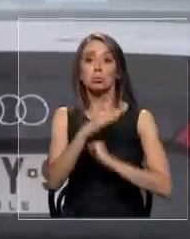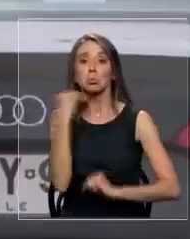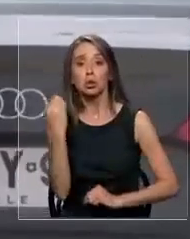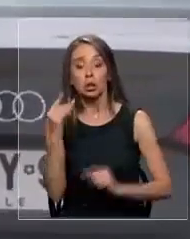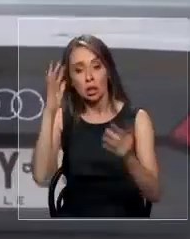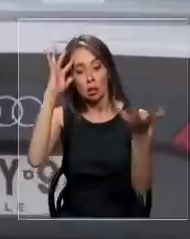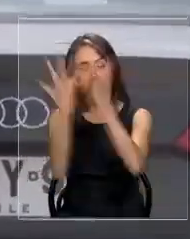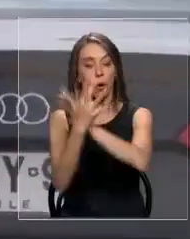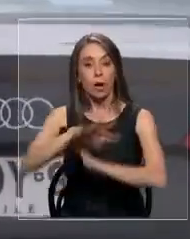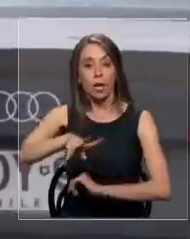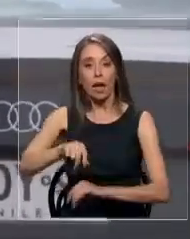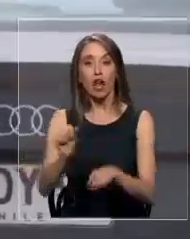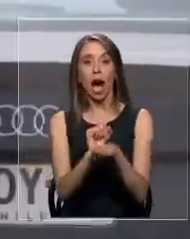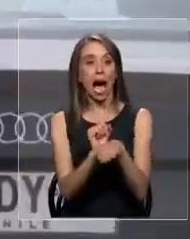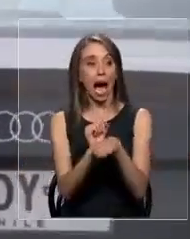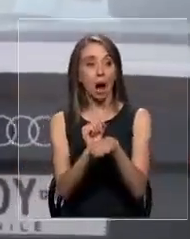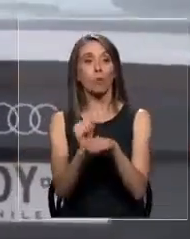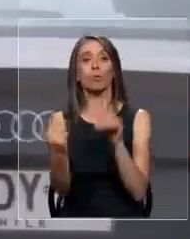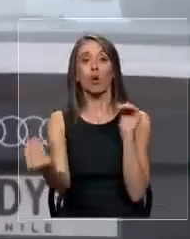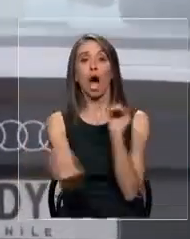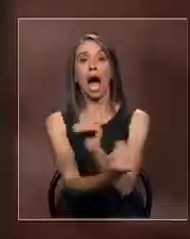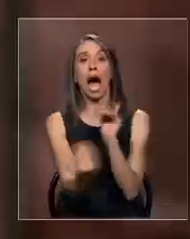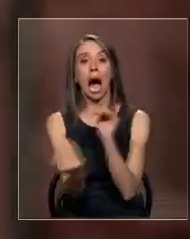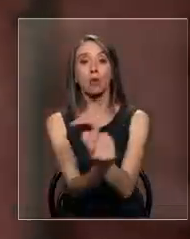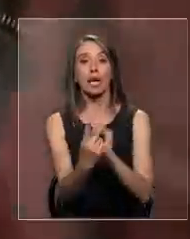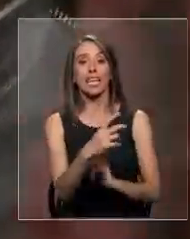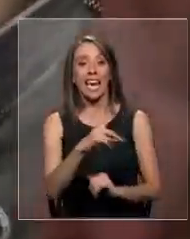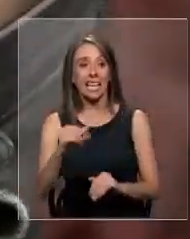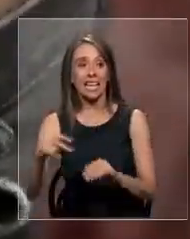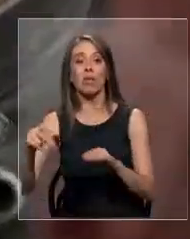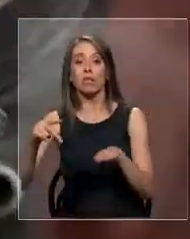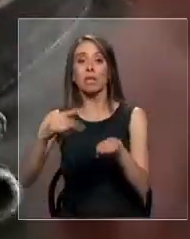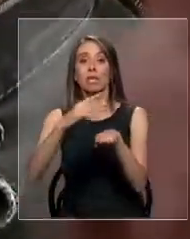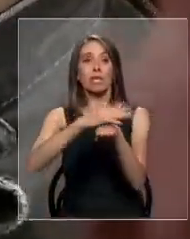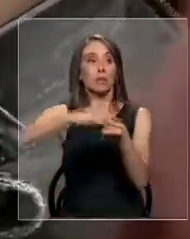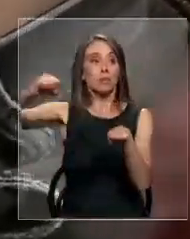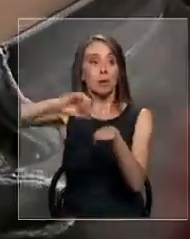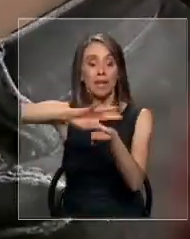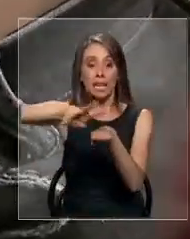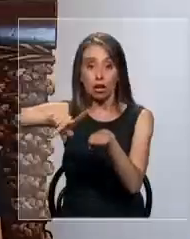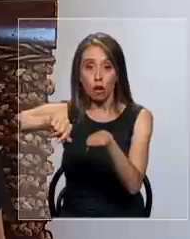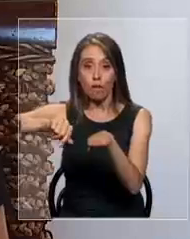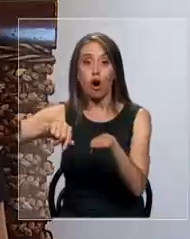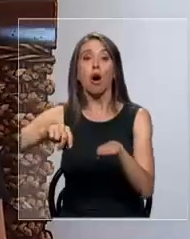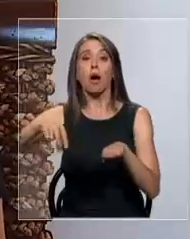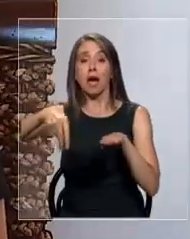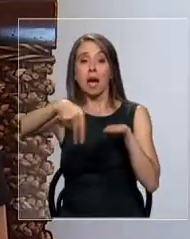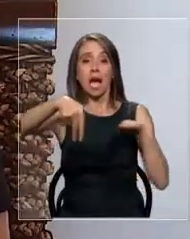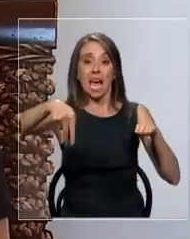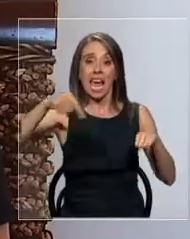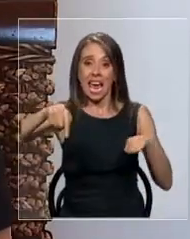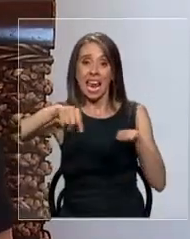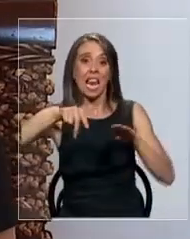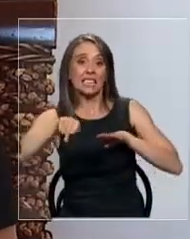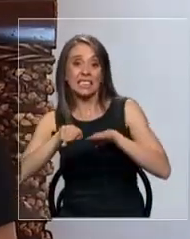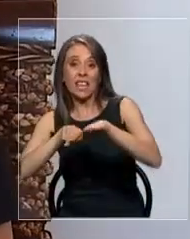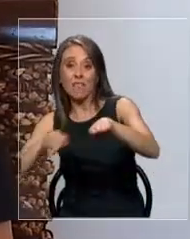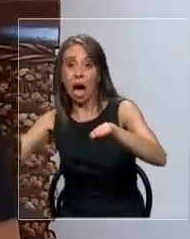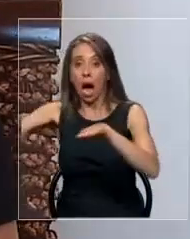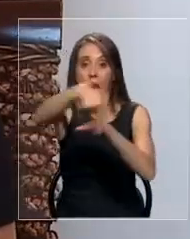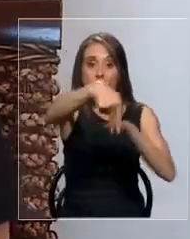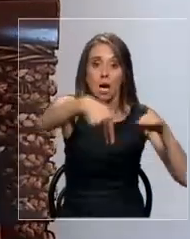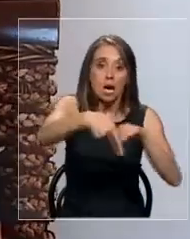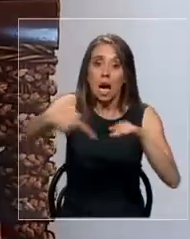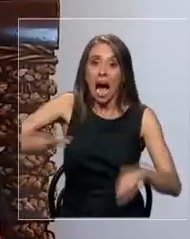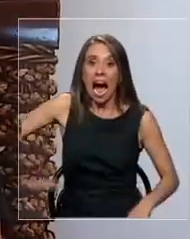descontrolados, que le robaron su auto en la autopista Kennedy y lo atropellaron. Para mí la autopista, desde el momento que tú